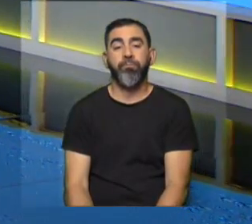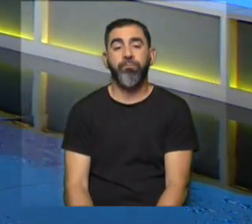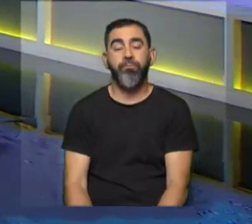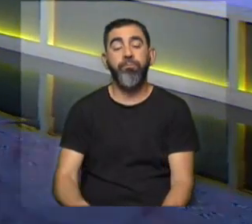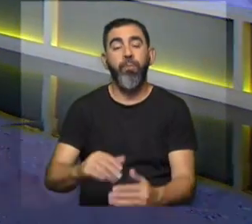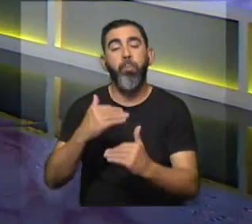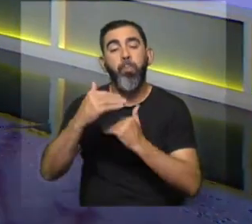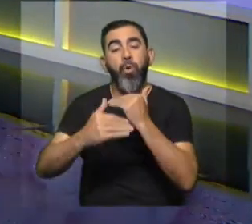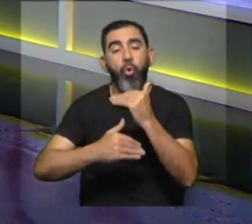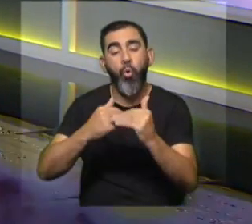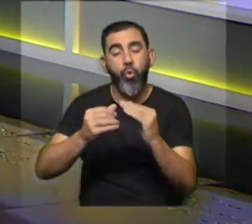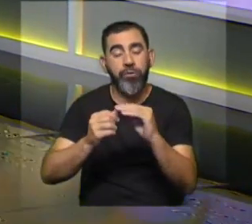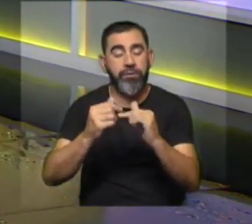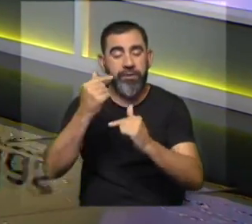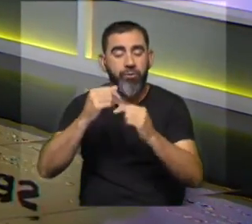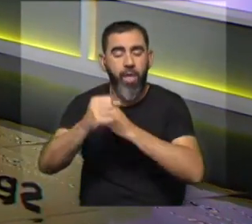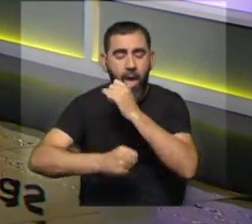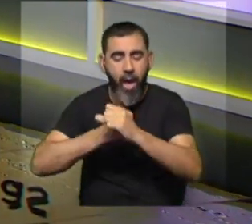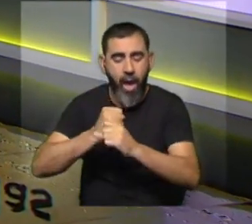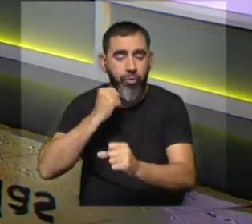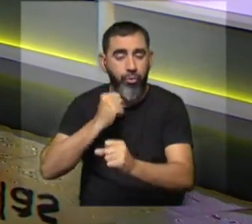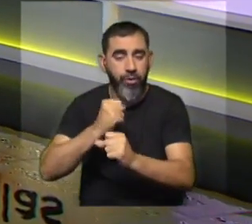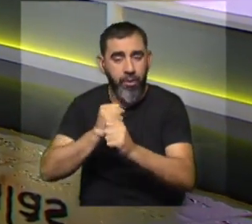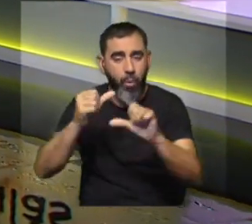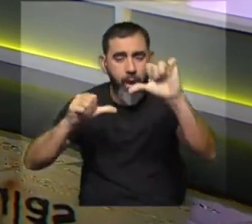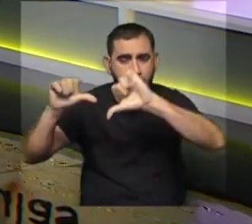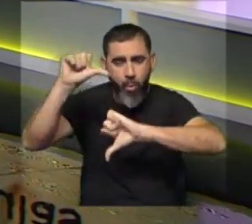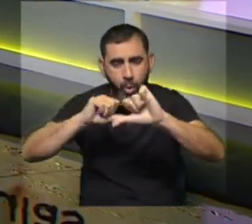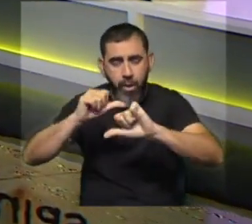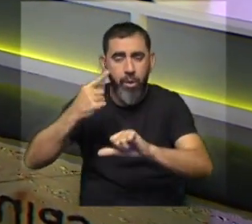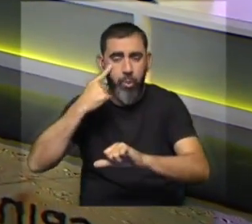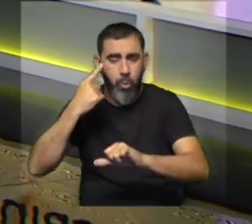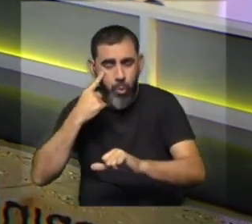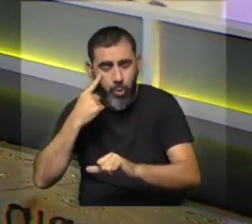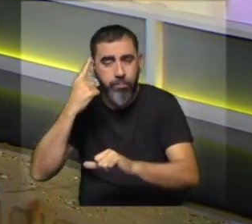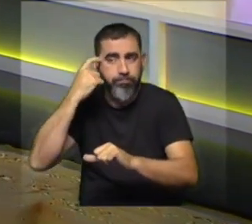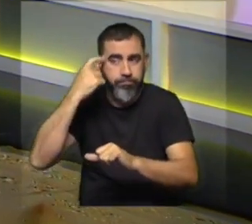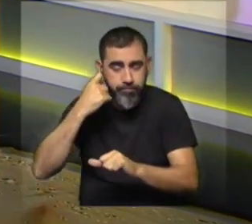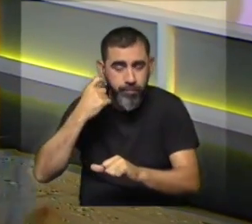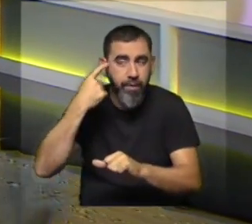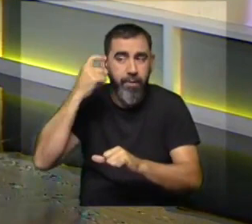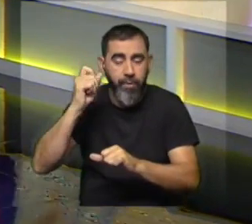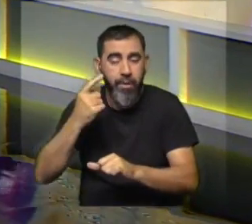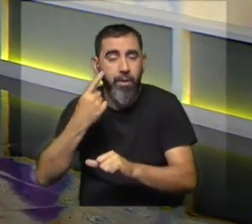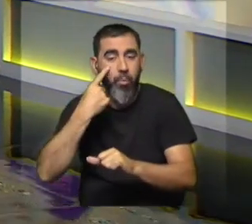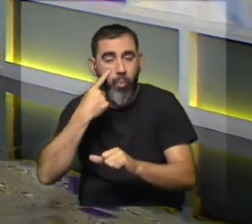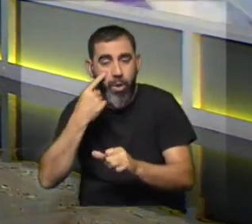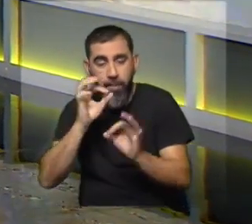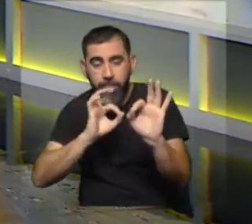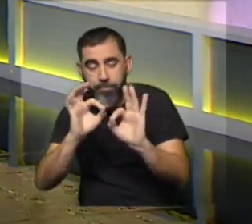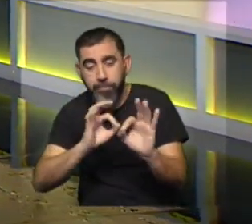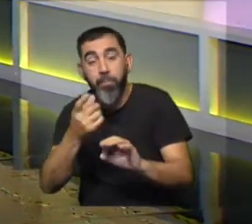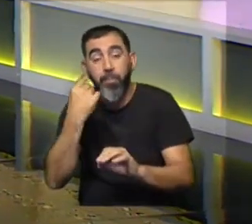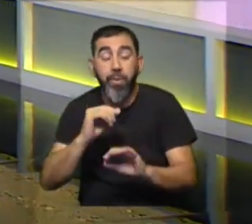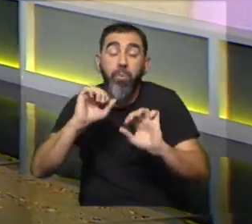Es un proceso de acumulación, años de trabajo, de laboratorio, ensayos, primero tener la idea, probarla, chequearla, pero ¿quién